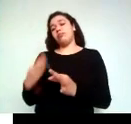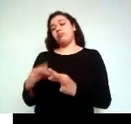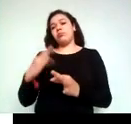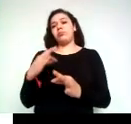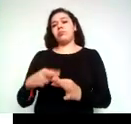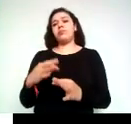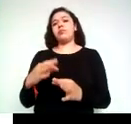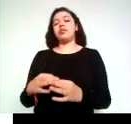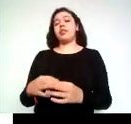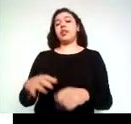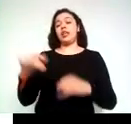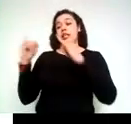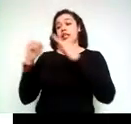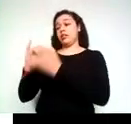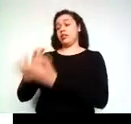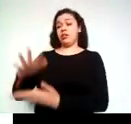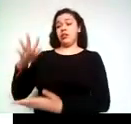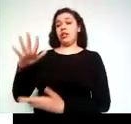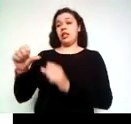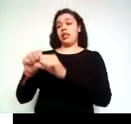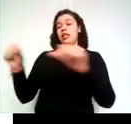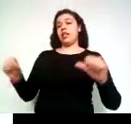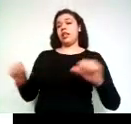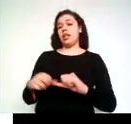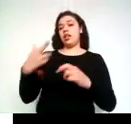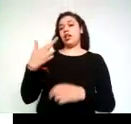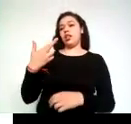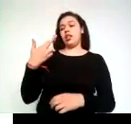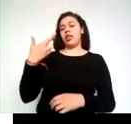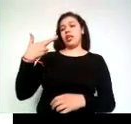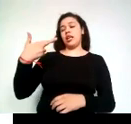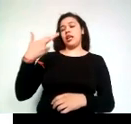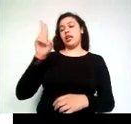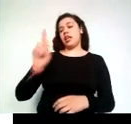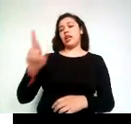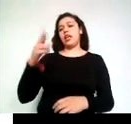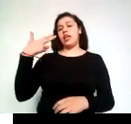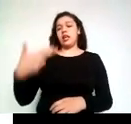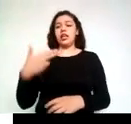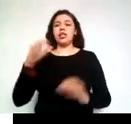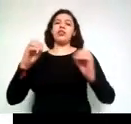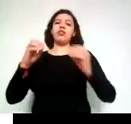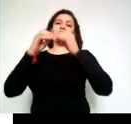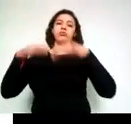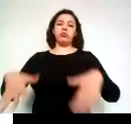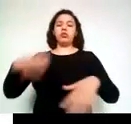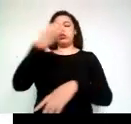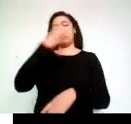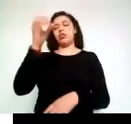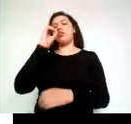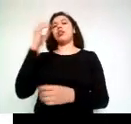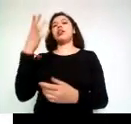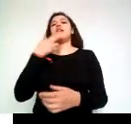las instituciones es el área de recursos humanos o desarrollo organizacional quien se encarga de la implementación de todo